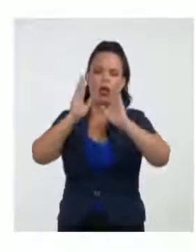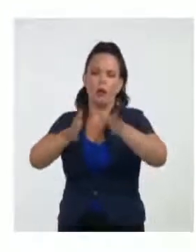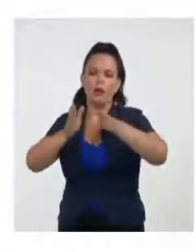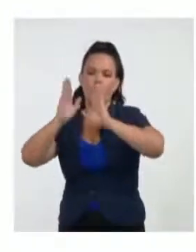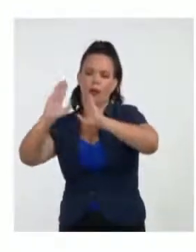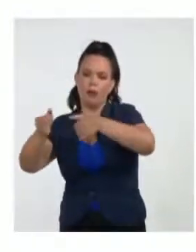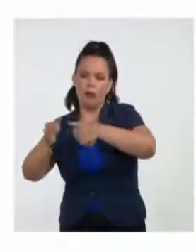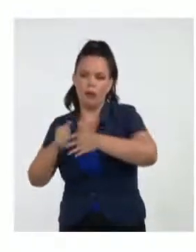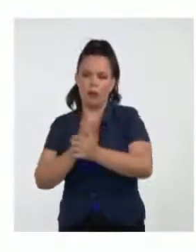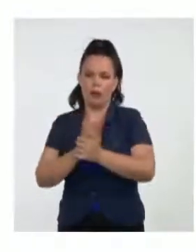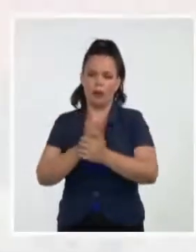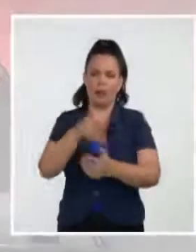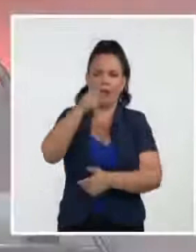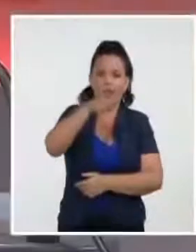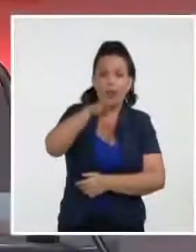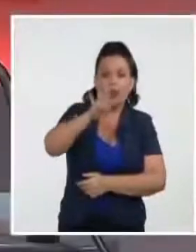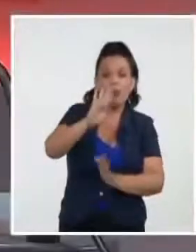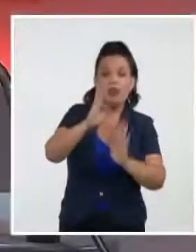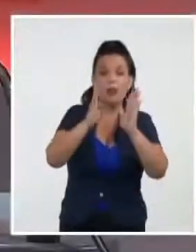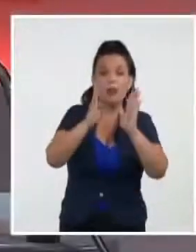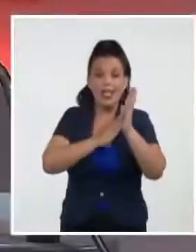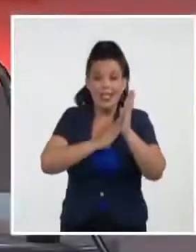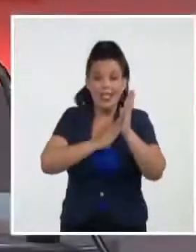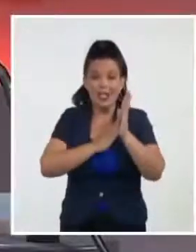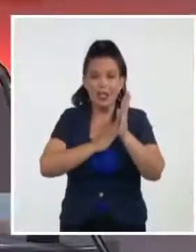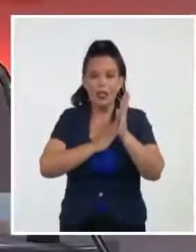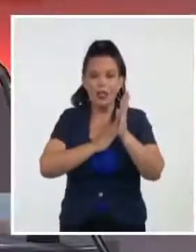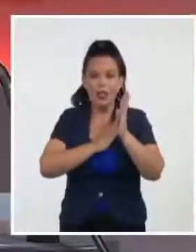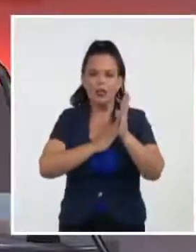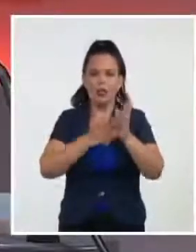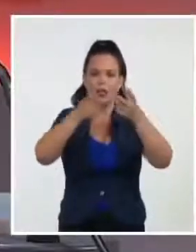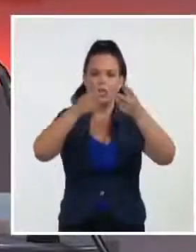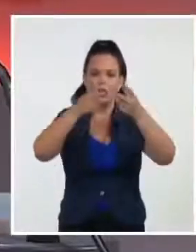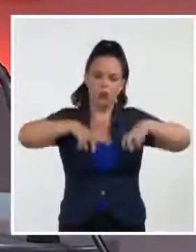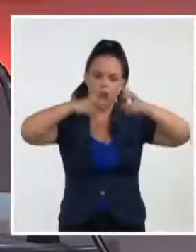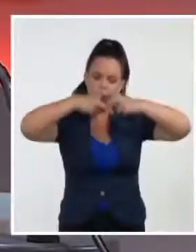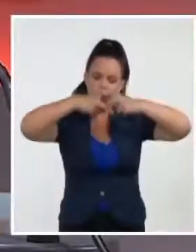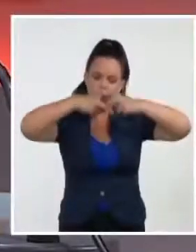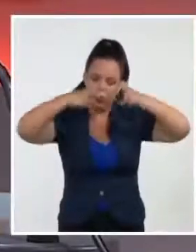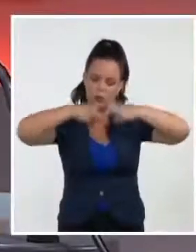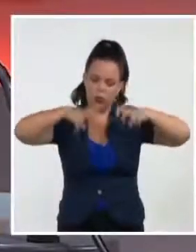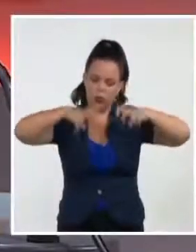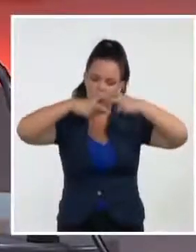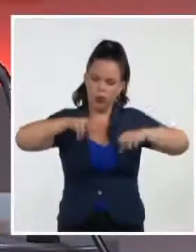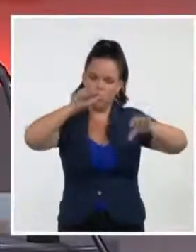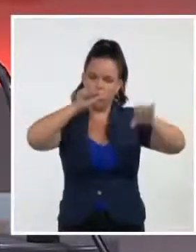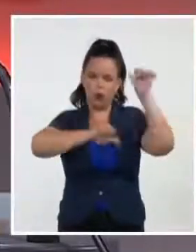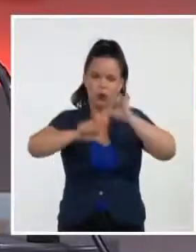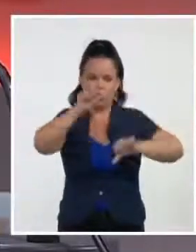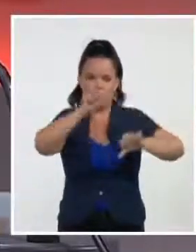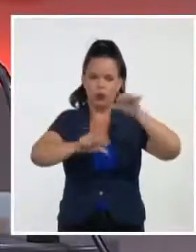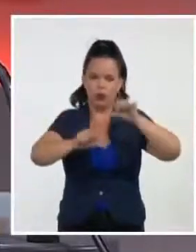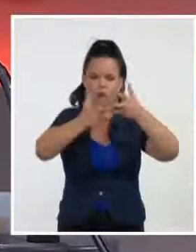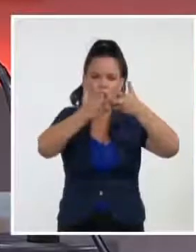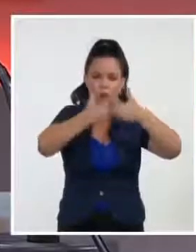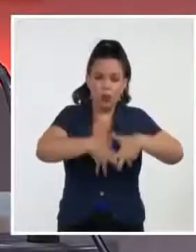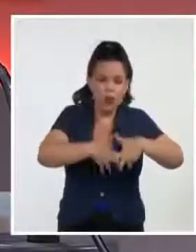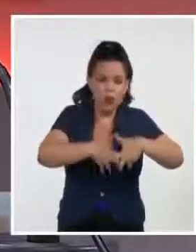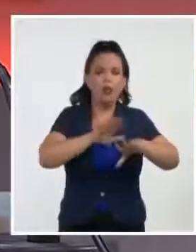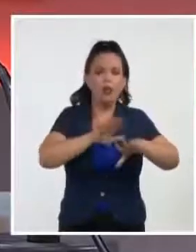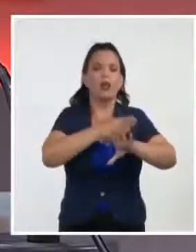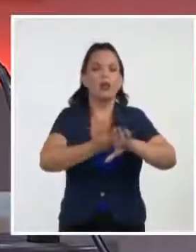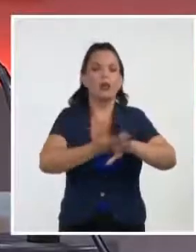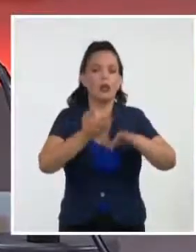meses para poderla, y prácticamente trabajando mañana, tarde y noche para poderla obtener los resultados que se quieren, y después hubo que evaluar